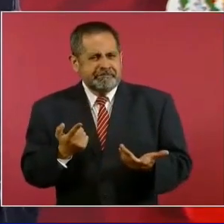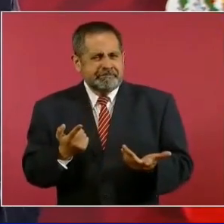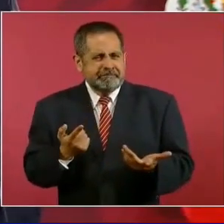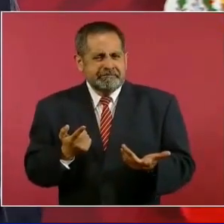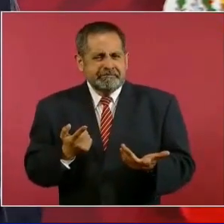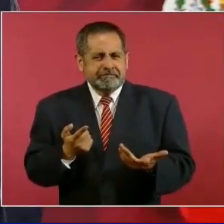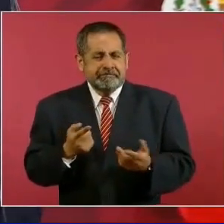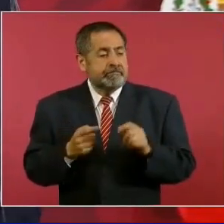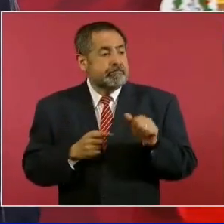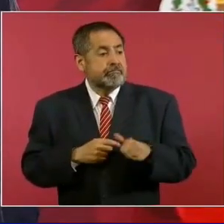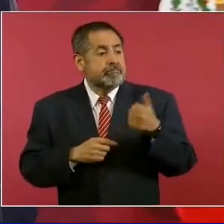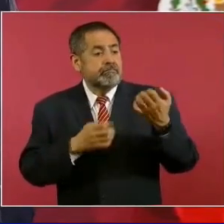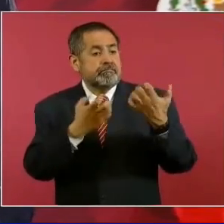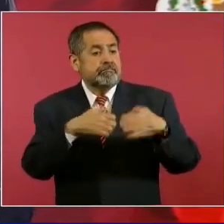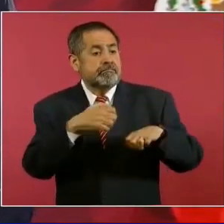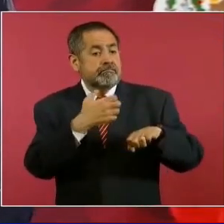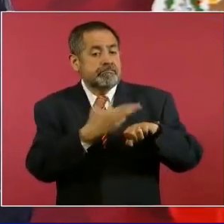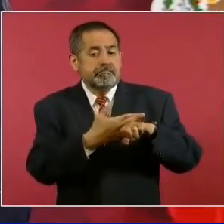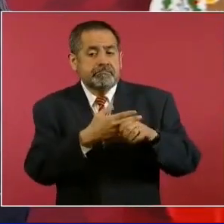intereses